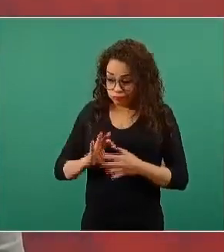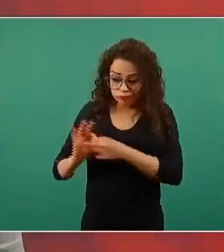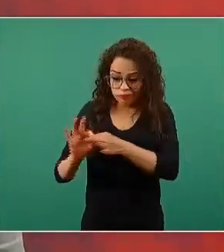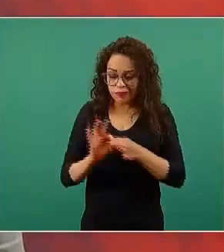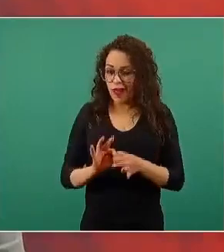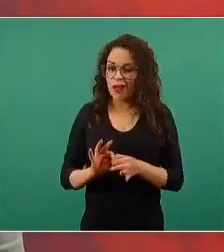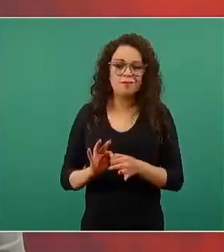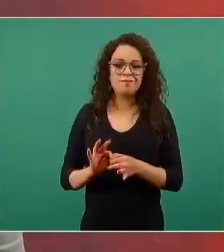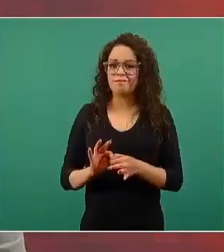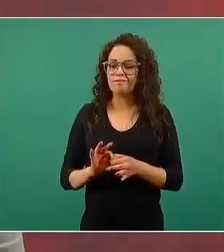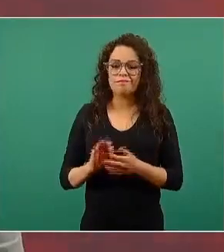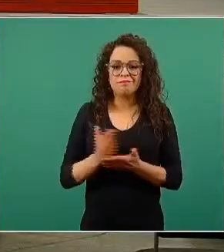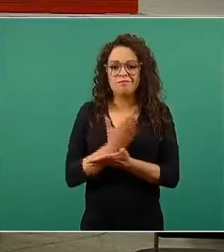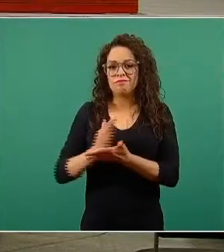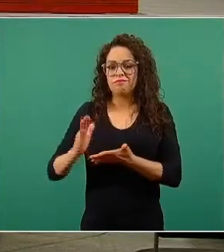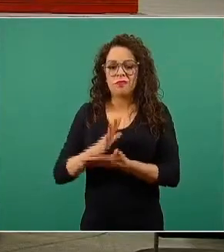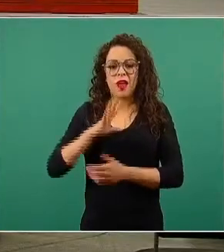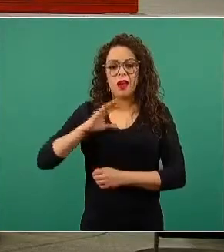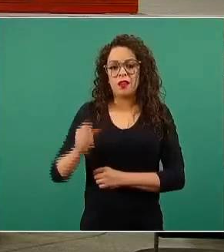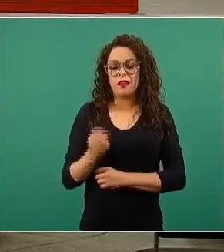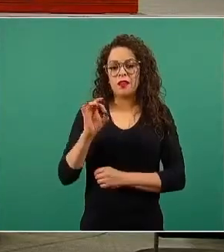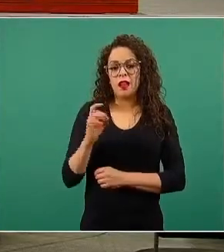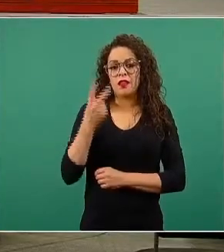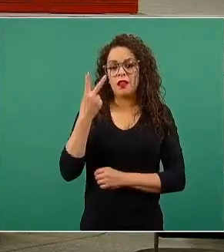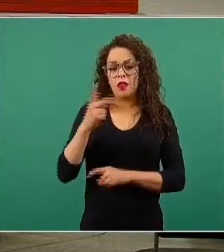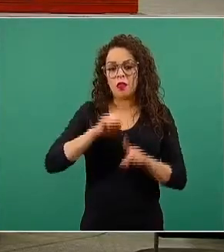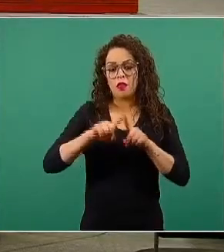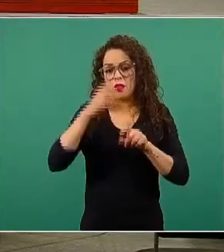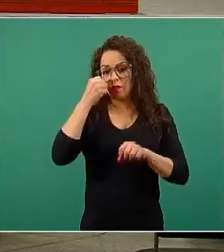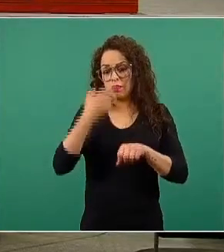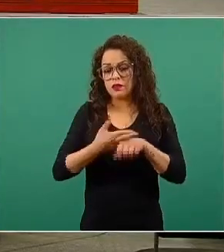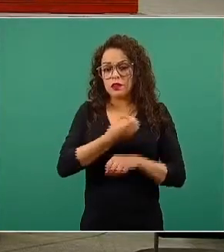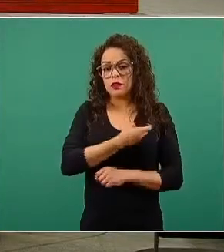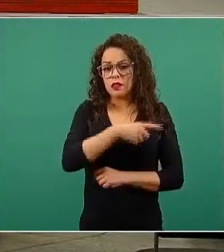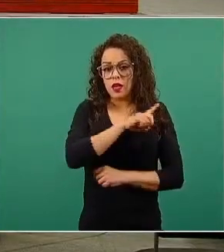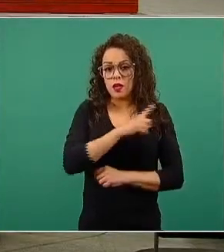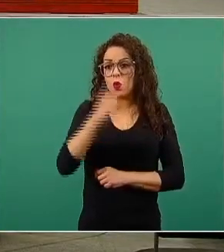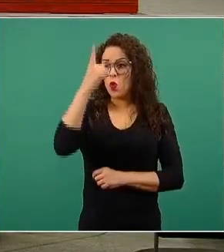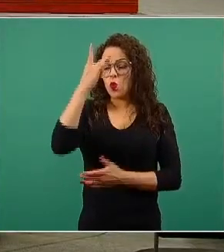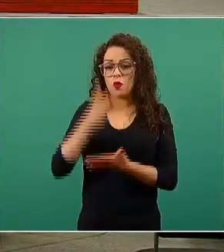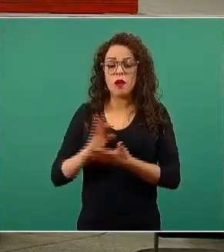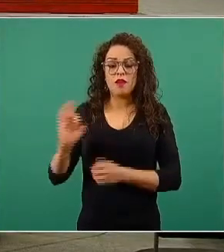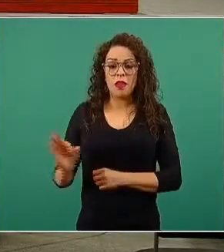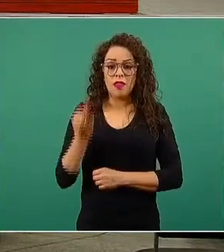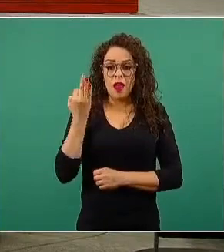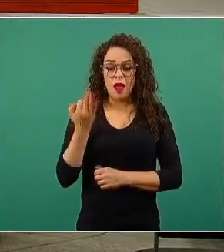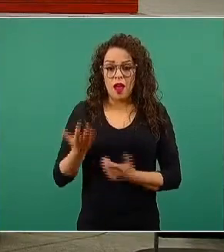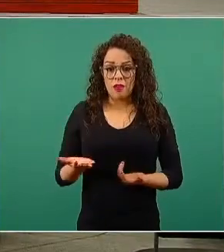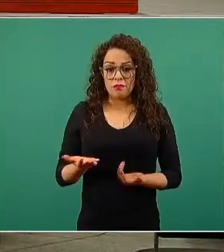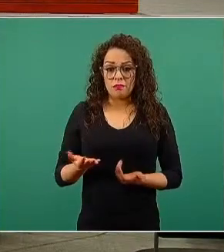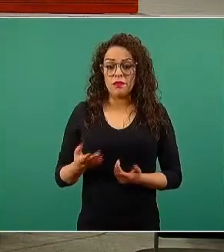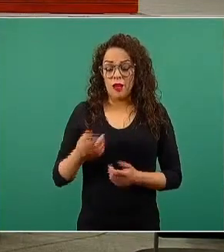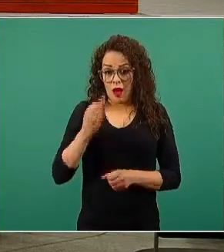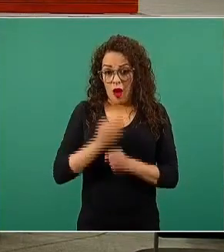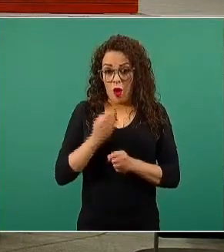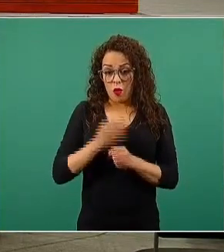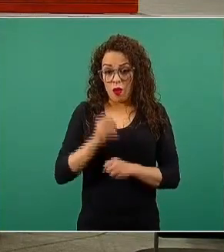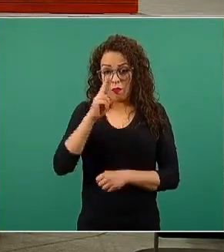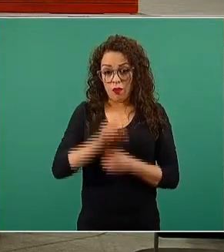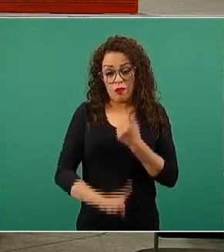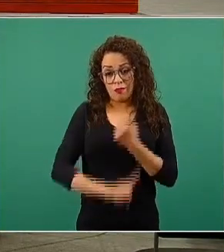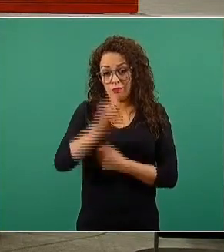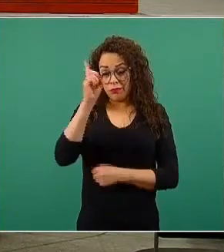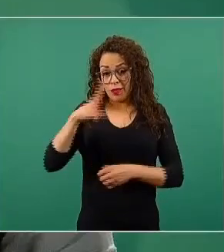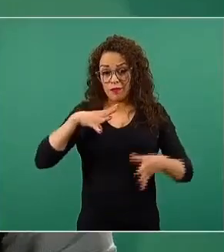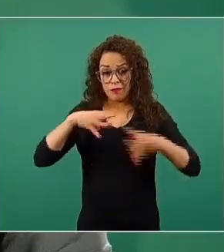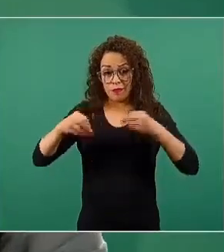32 secretarías estatales de salud y una federal. La respuesta a la epidemia en general, todo